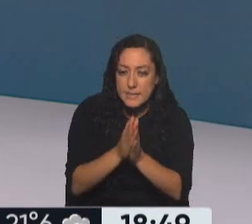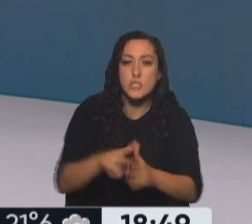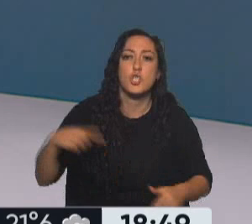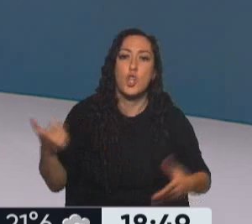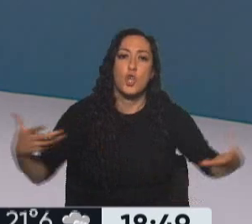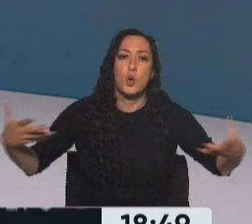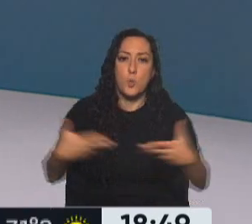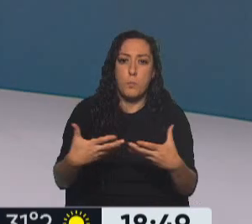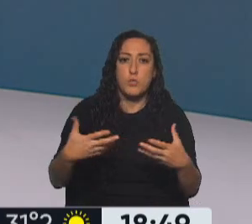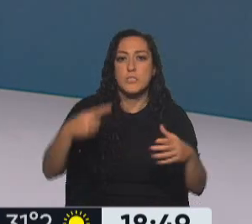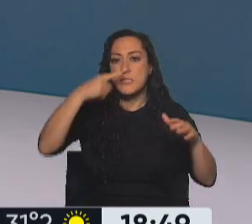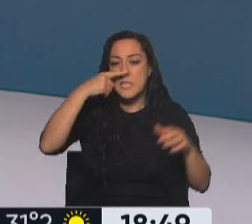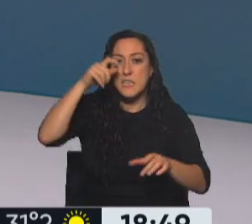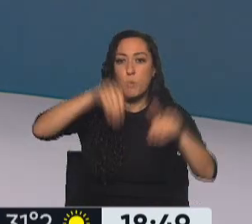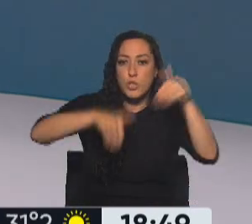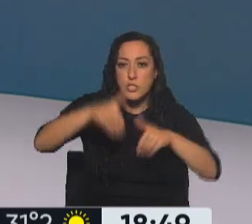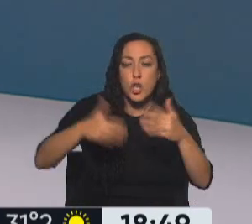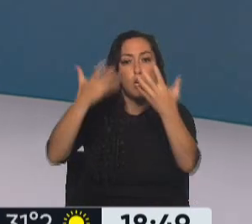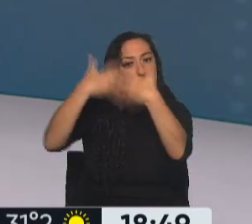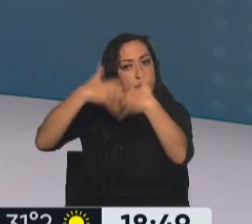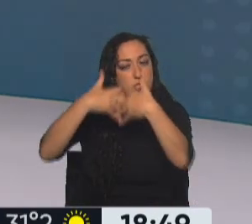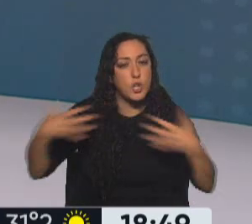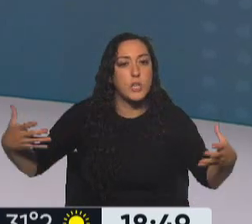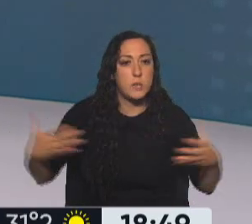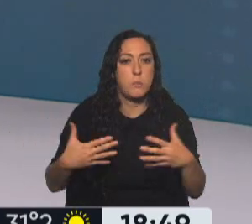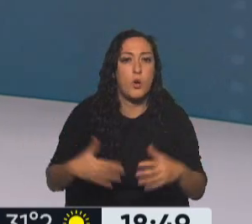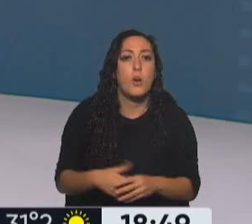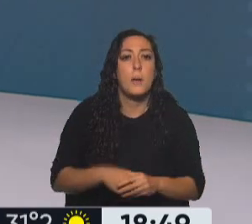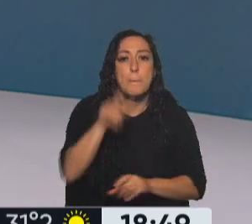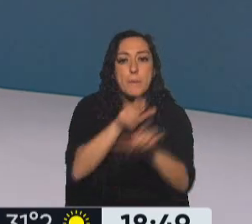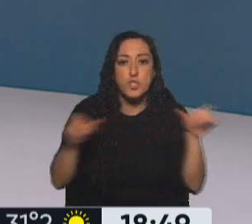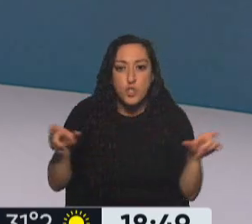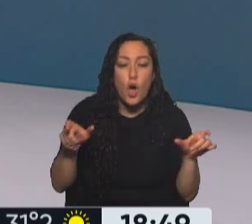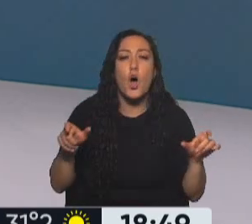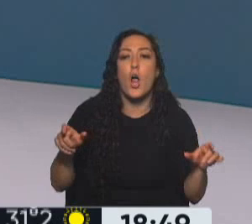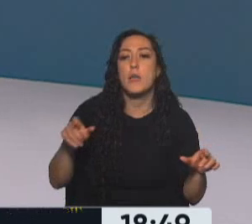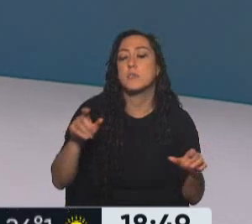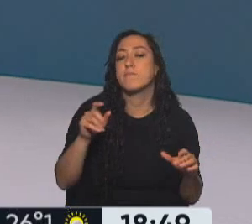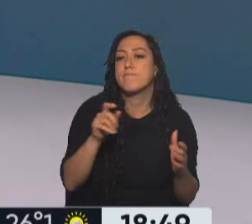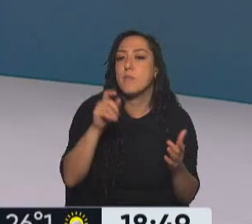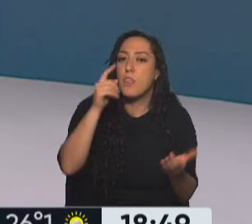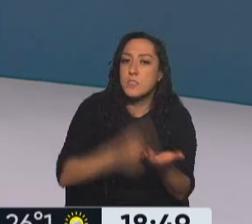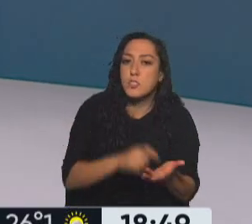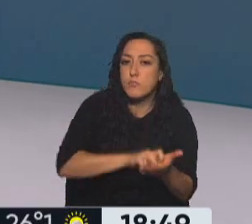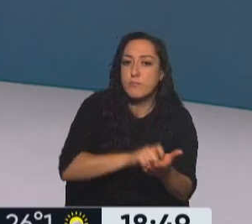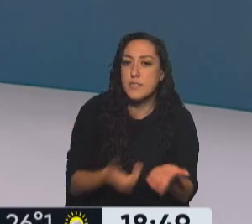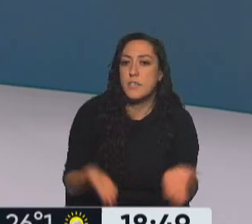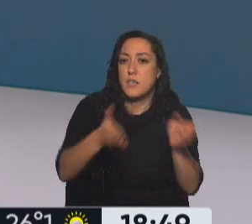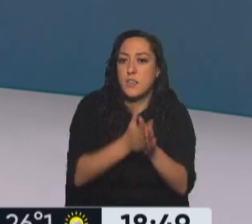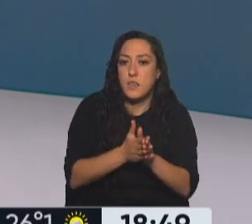colectiva cada 7 votaciones. Allí los cardenales escriben su candidato en una tarjeta que luego doblan